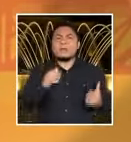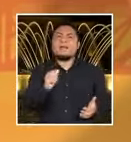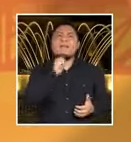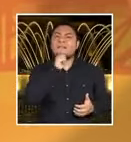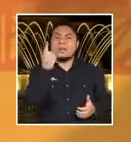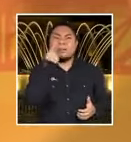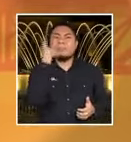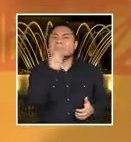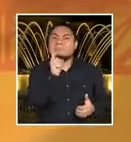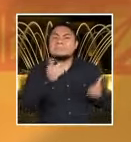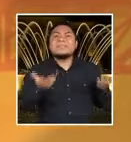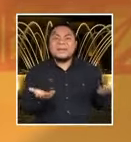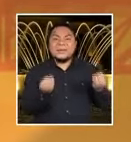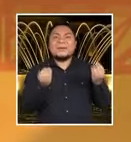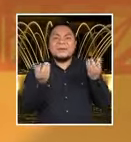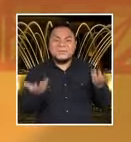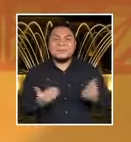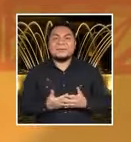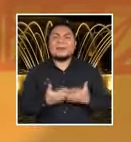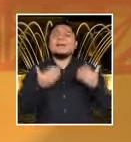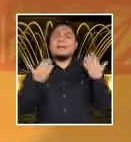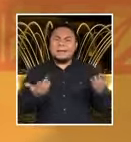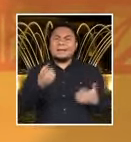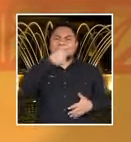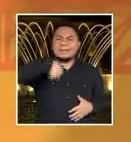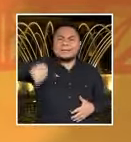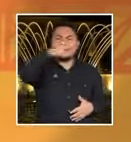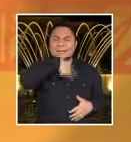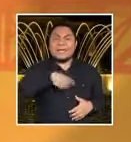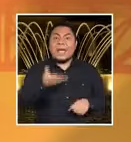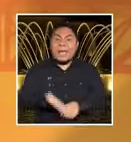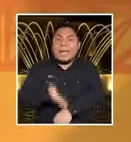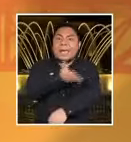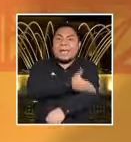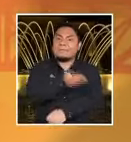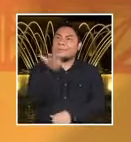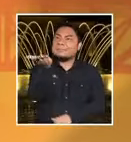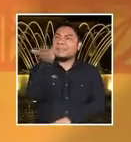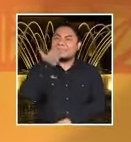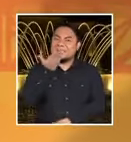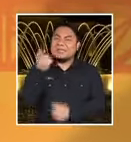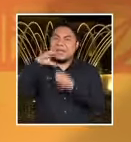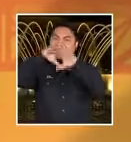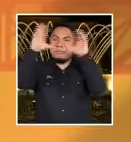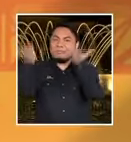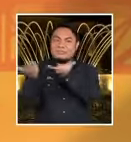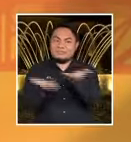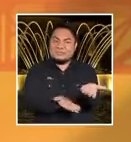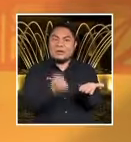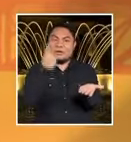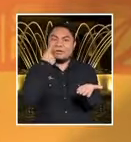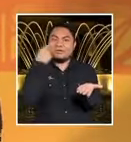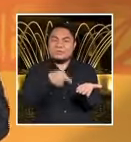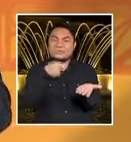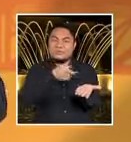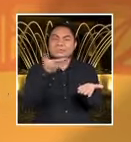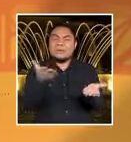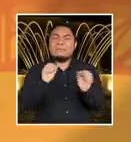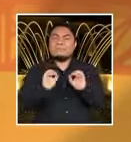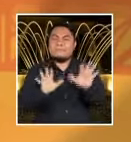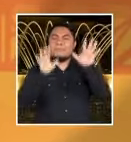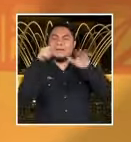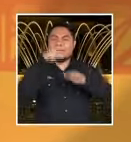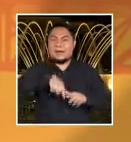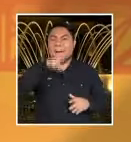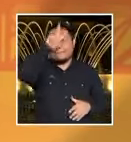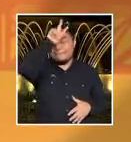no conocemos? Entonces, antes de invitar al mundo a conocer lo maravilloso